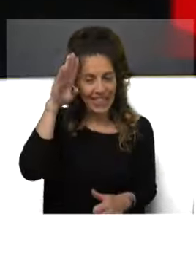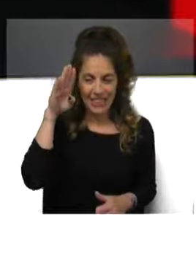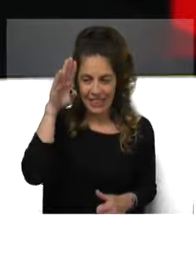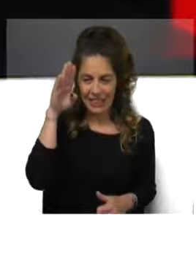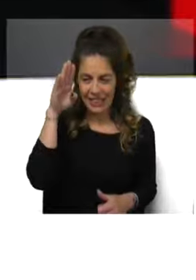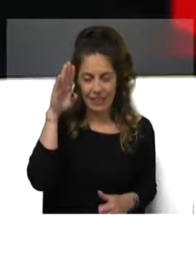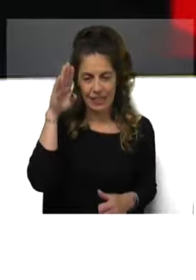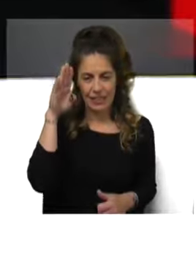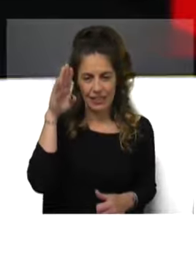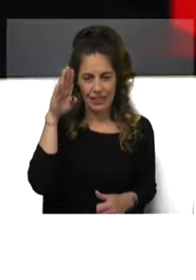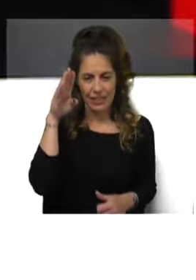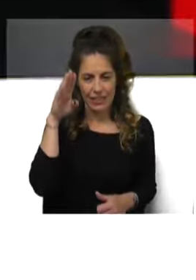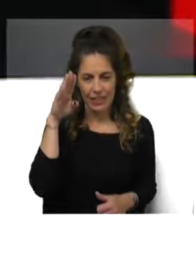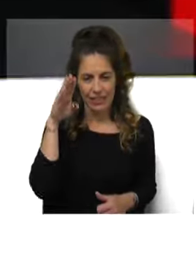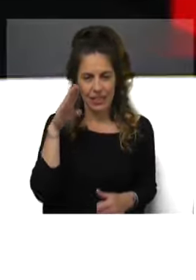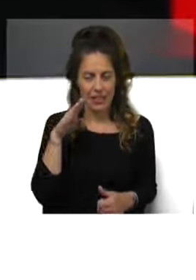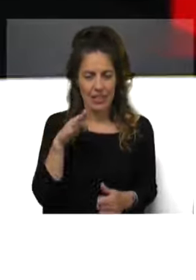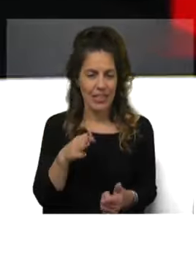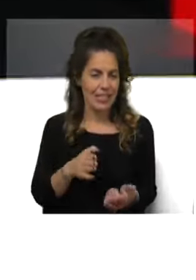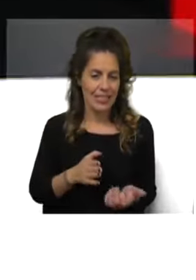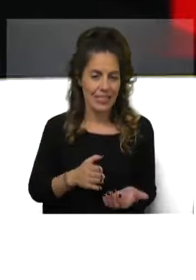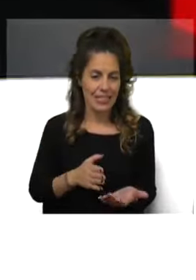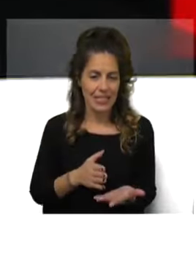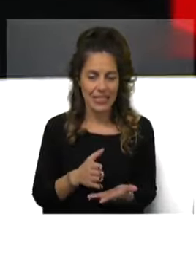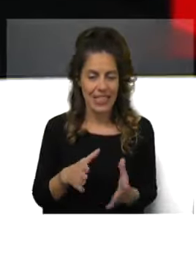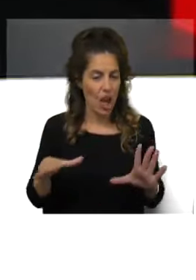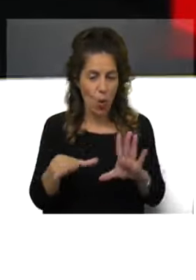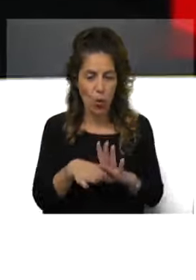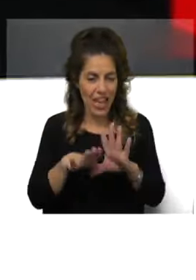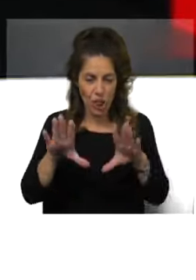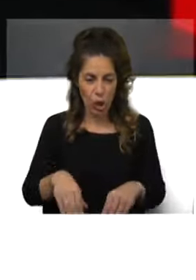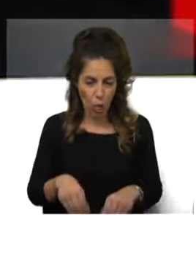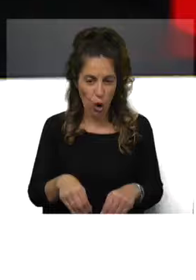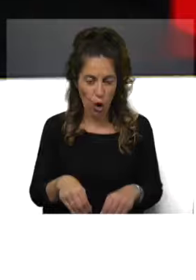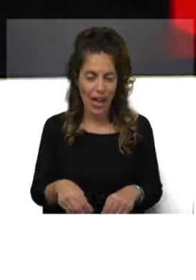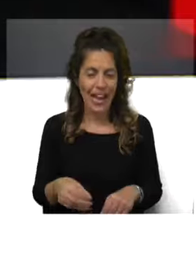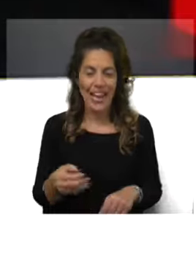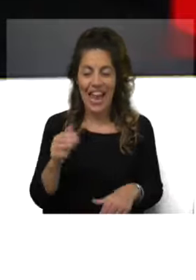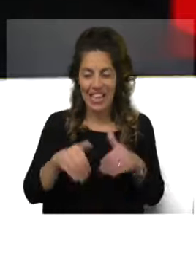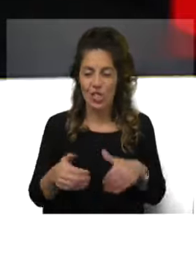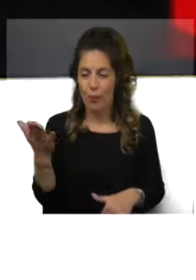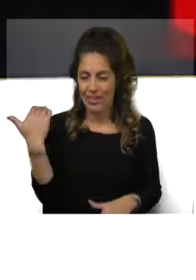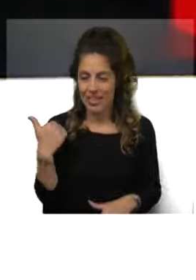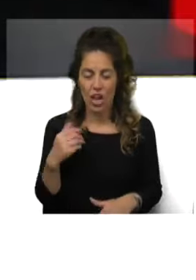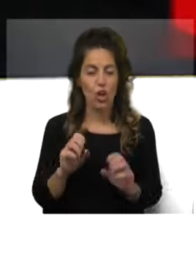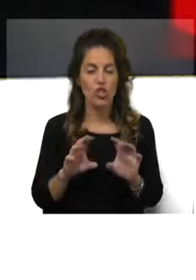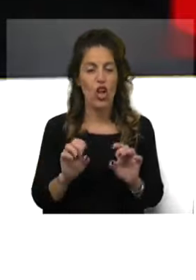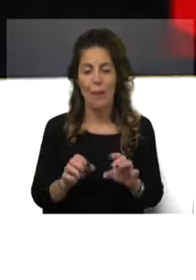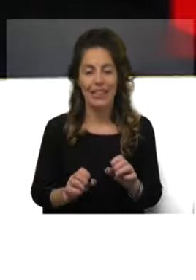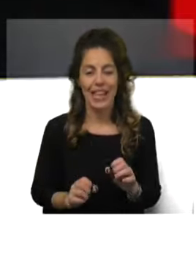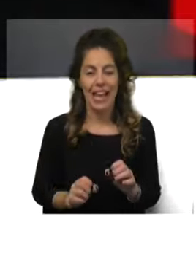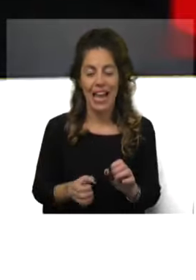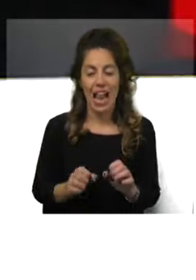e se le alian tod todos los astros en la elección pasada O sea no solo es el aumento de